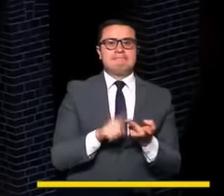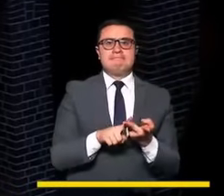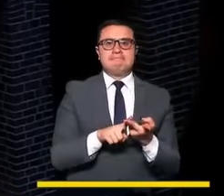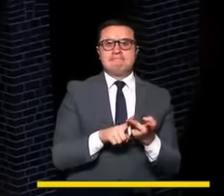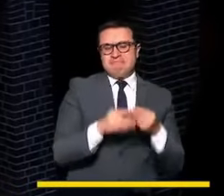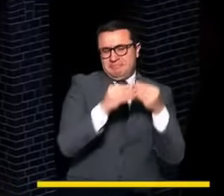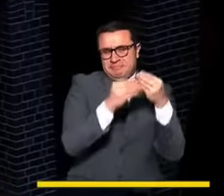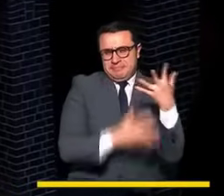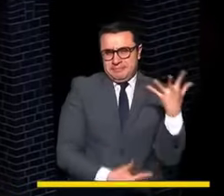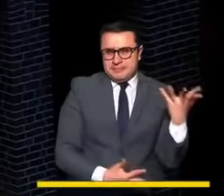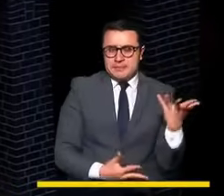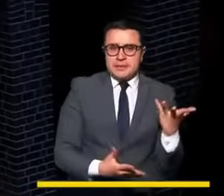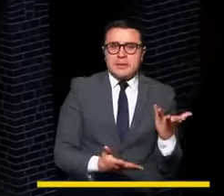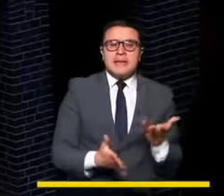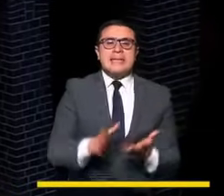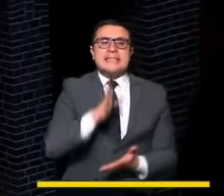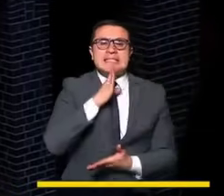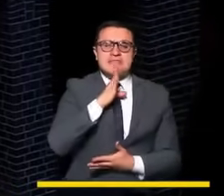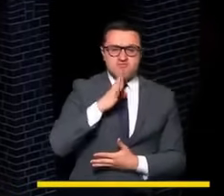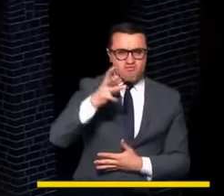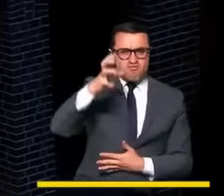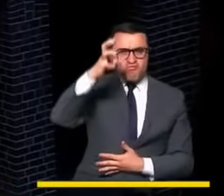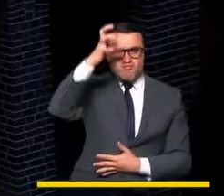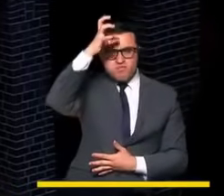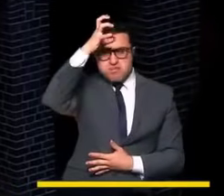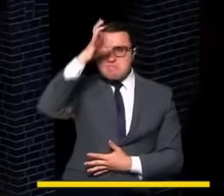mecanismos. ¿Quiénes saben de eso?